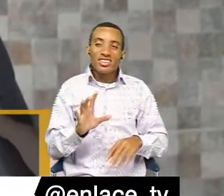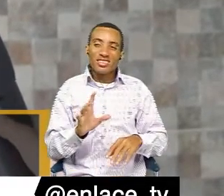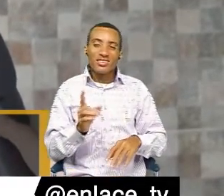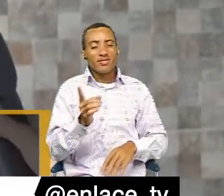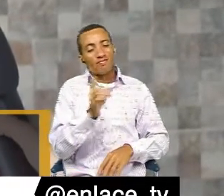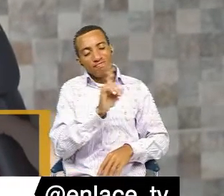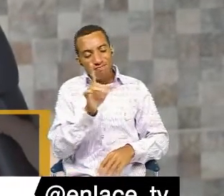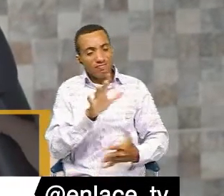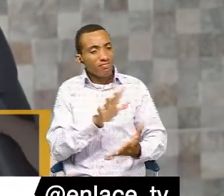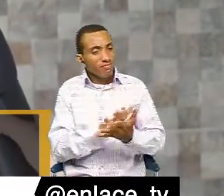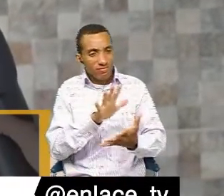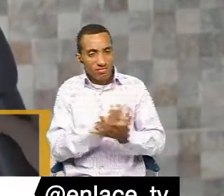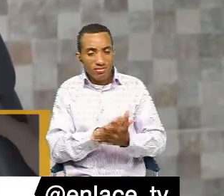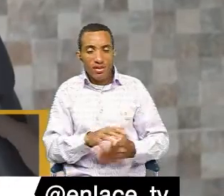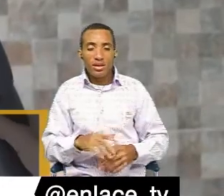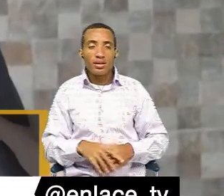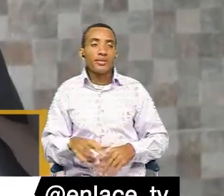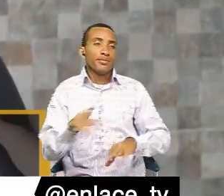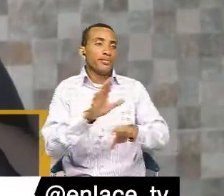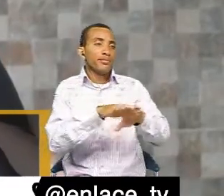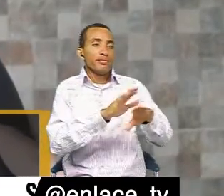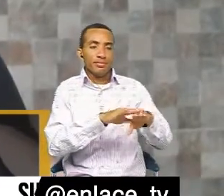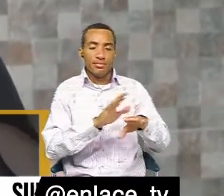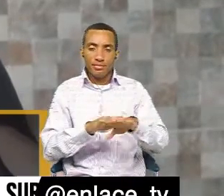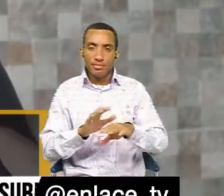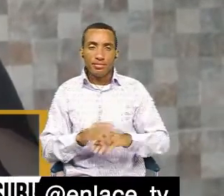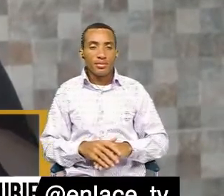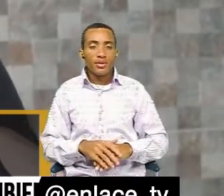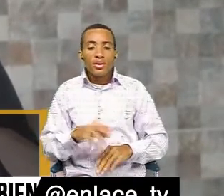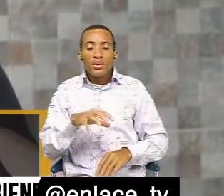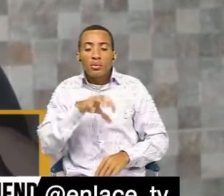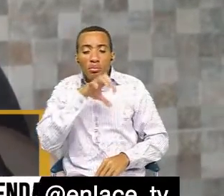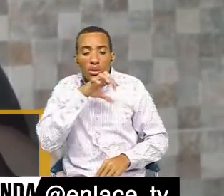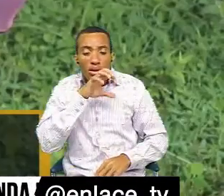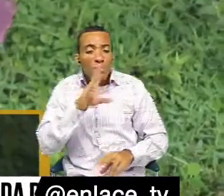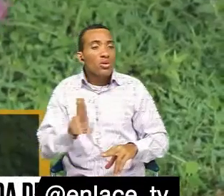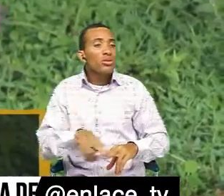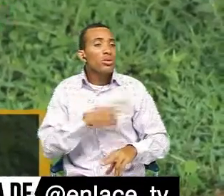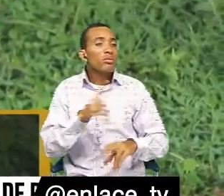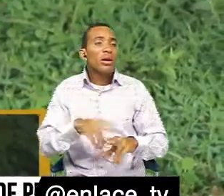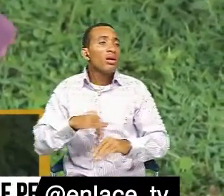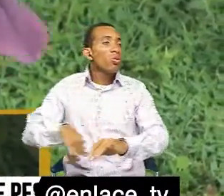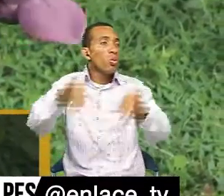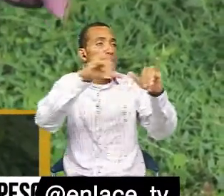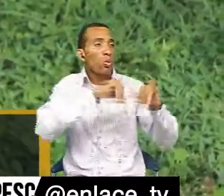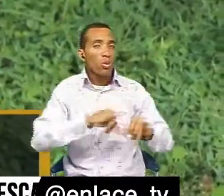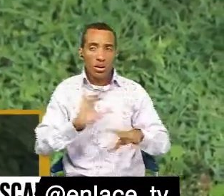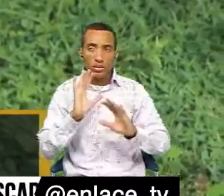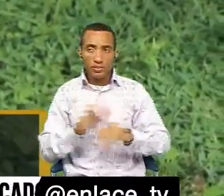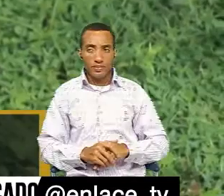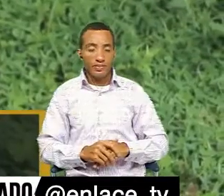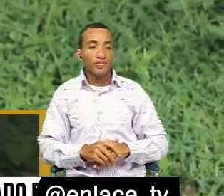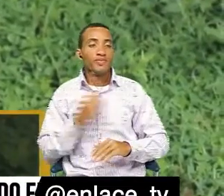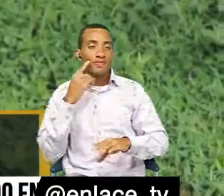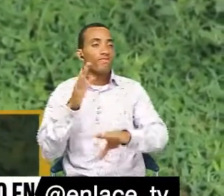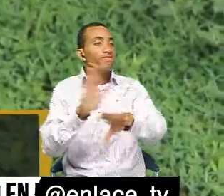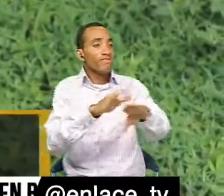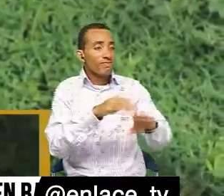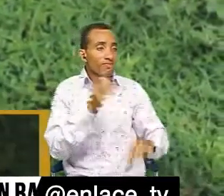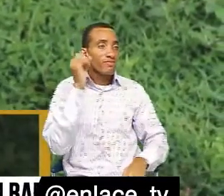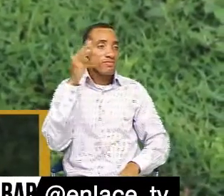queremos concienciar a la gente que no es así, que es un perro común como otra raza. Los integrantes de este club extienden la invitación